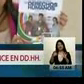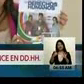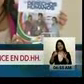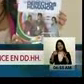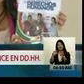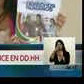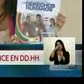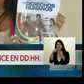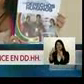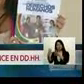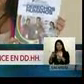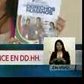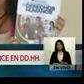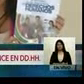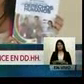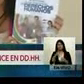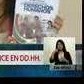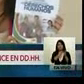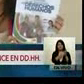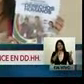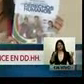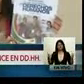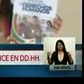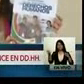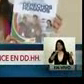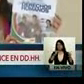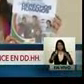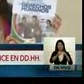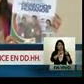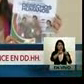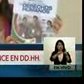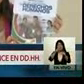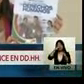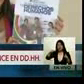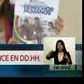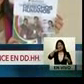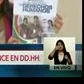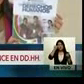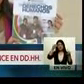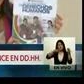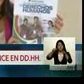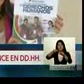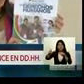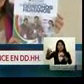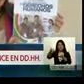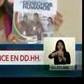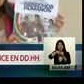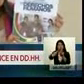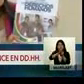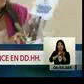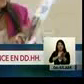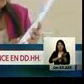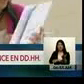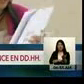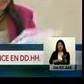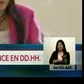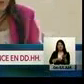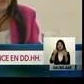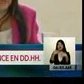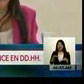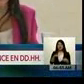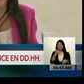2016-2019 un plan que fue ampliamente consultado con todos los sectores que hacen vida nacional en Venezuela recibimos